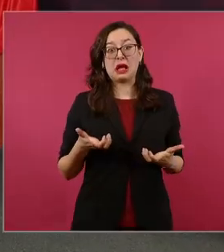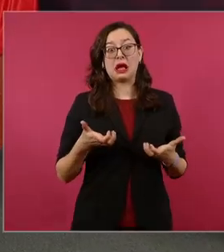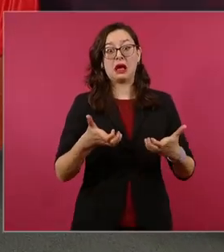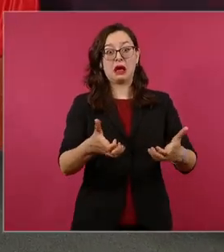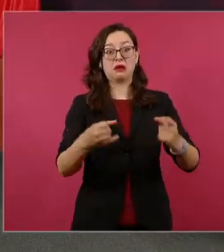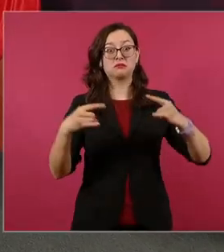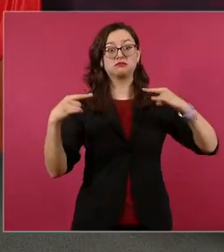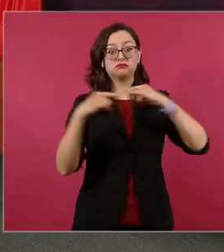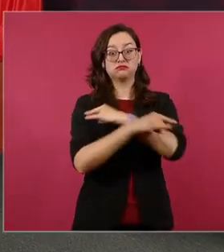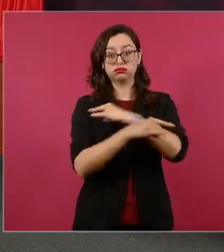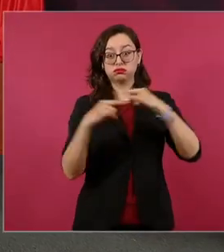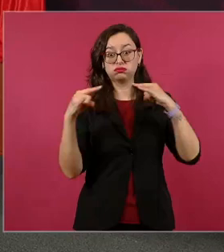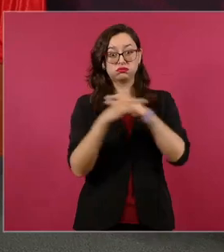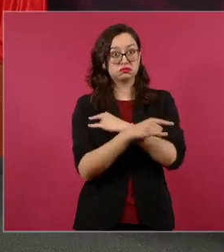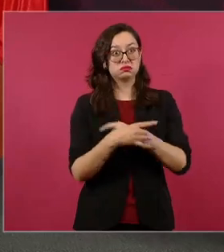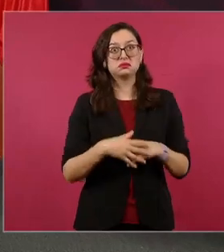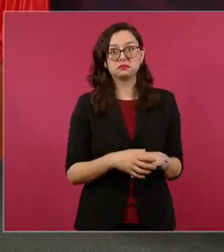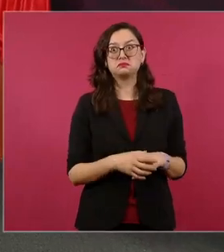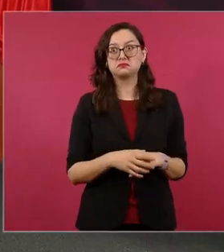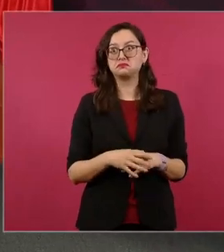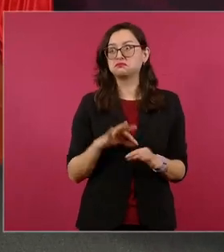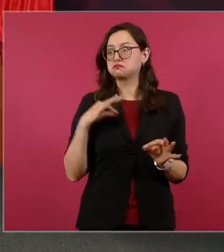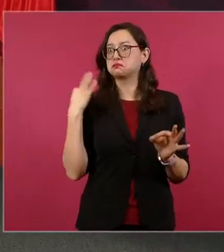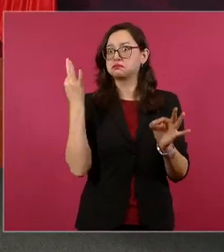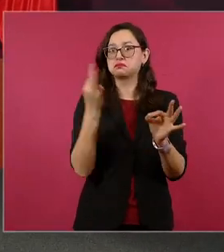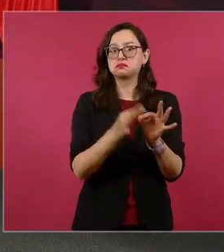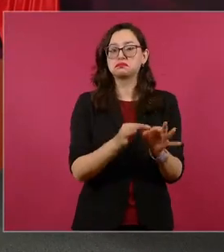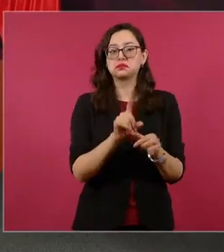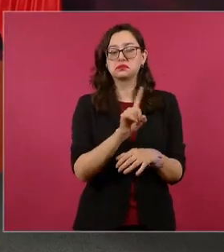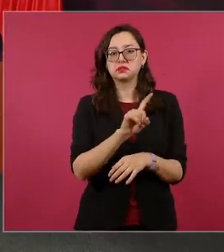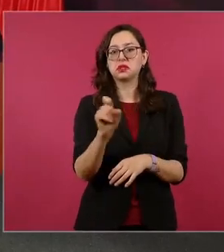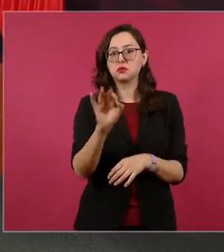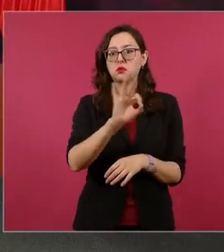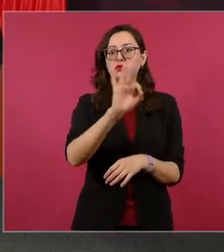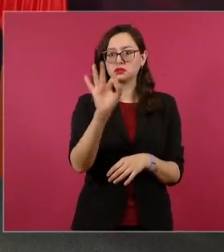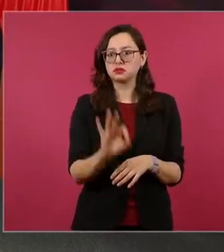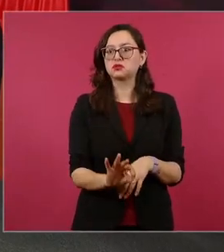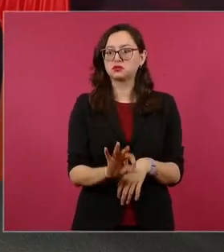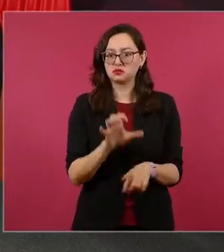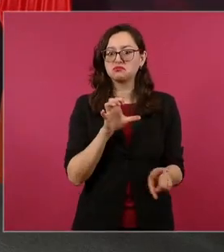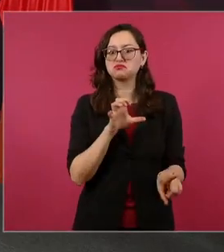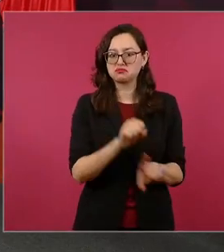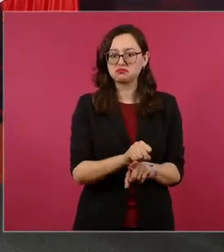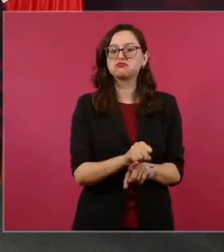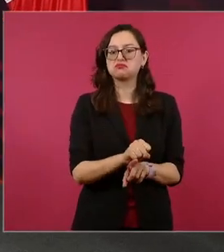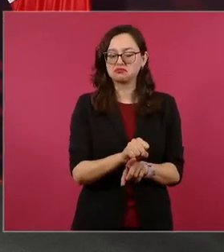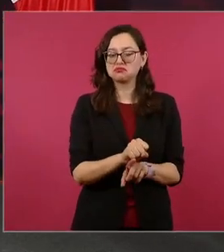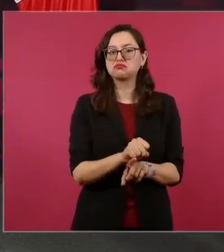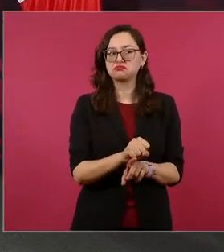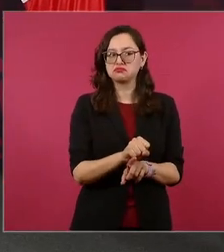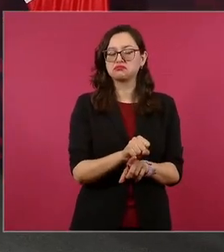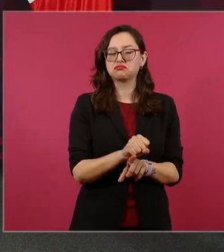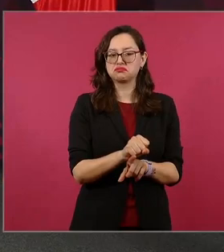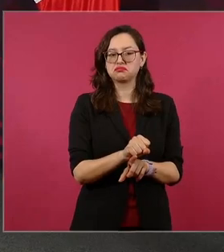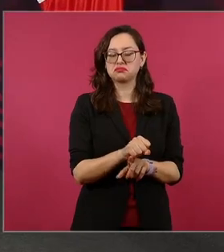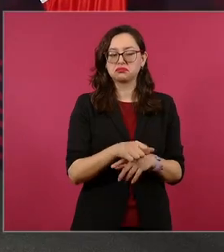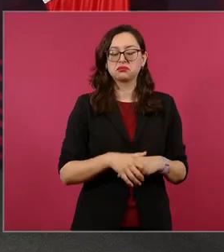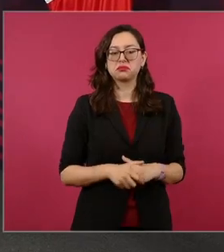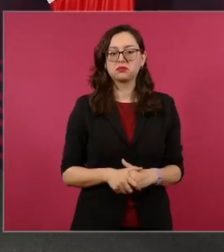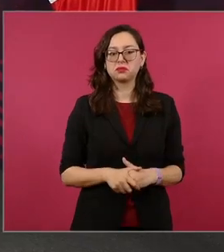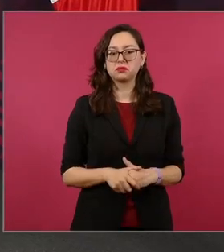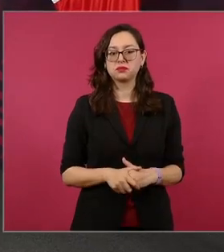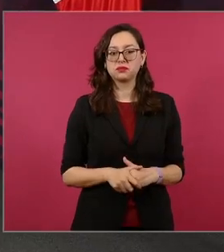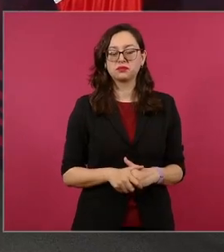las vamos a concluir. Por ejemplo, vamos a